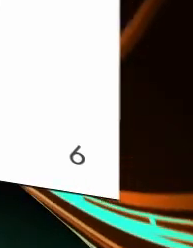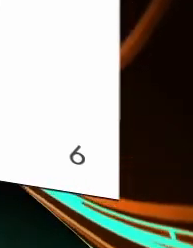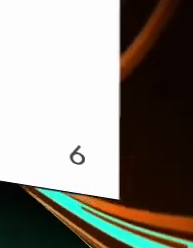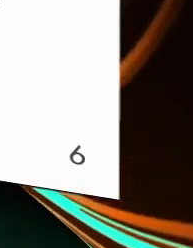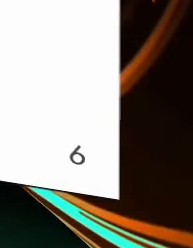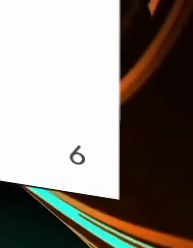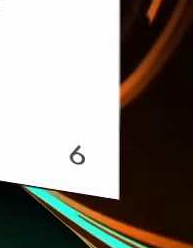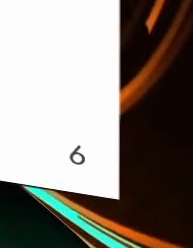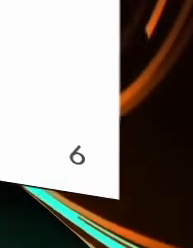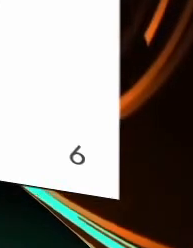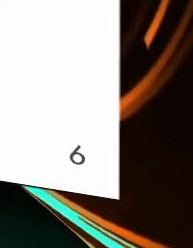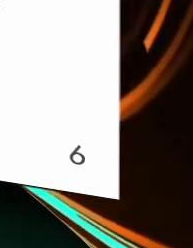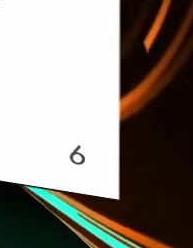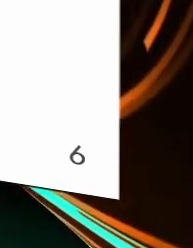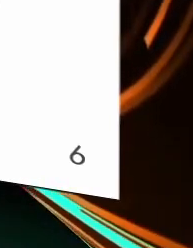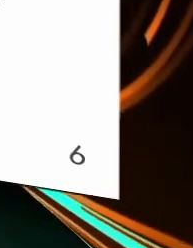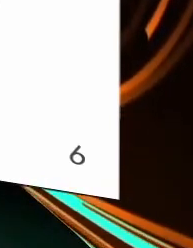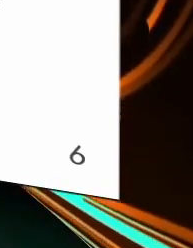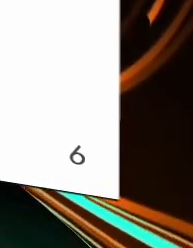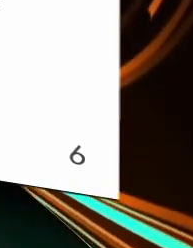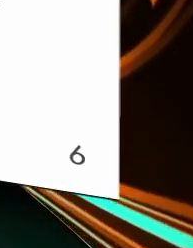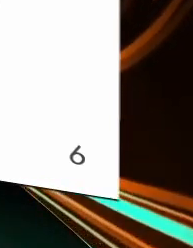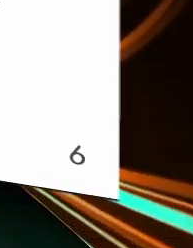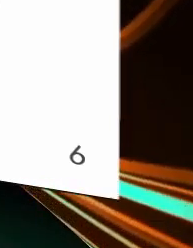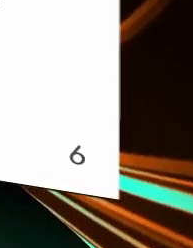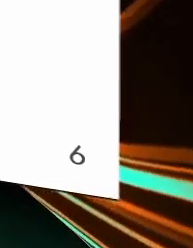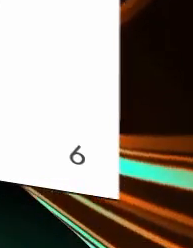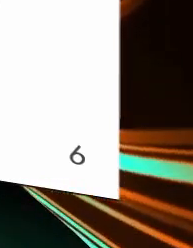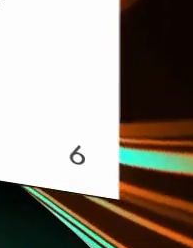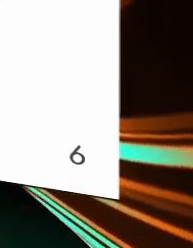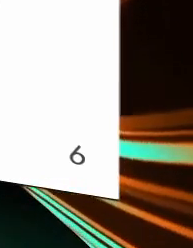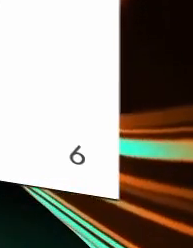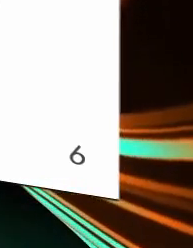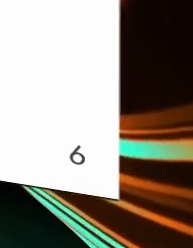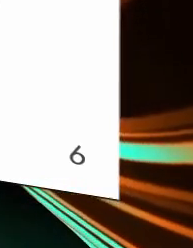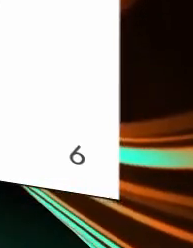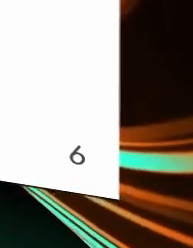Todos estos sistemas están dentro de edificios. Los edificios también tienen que tener, digamos,